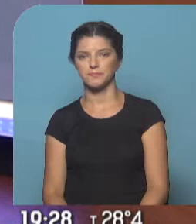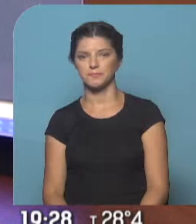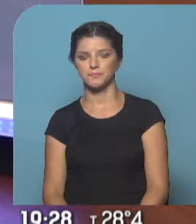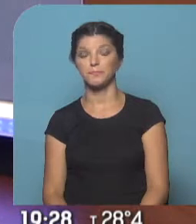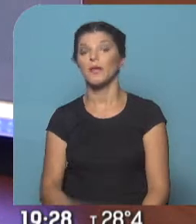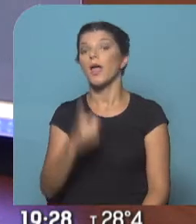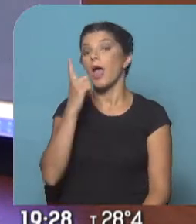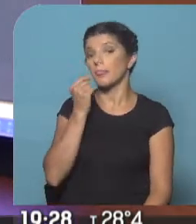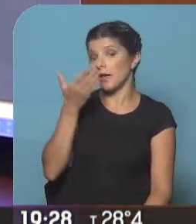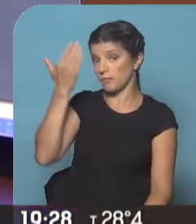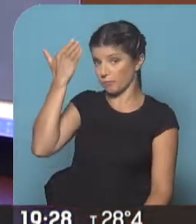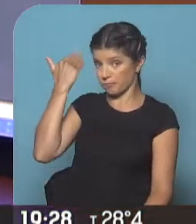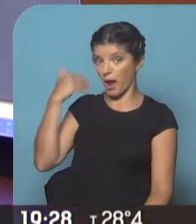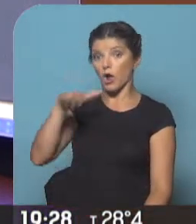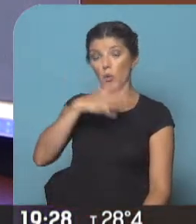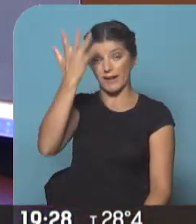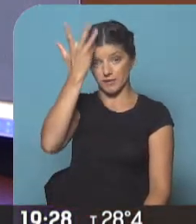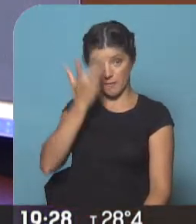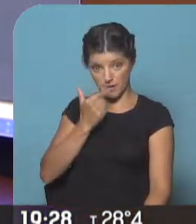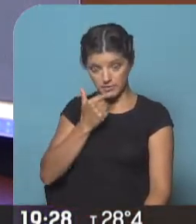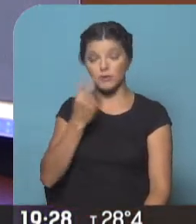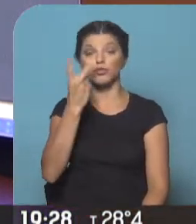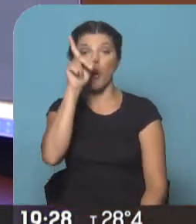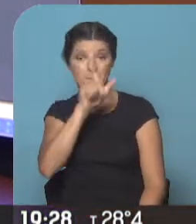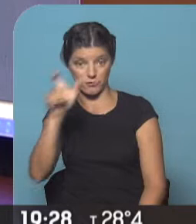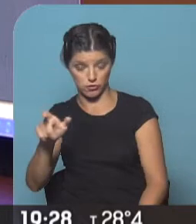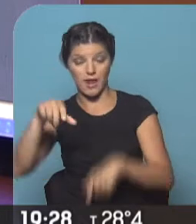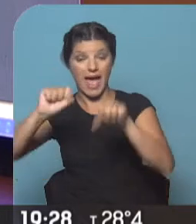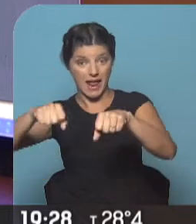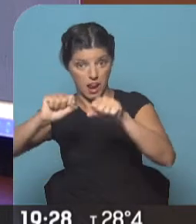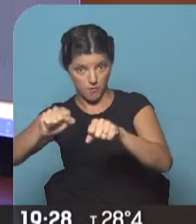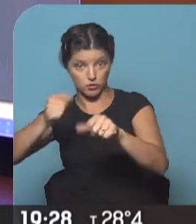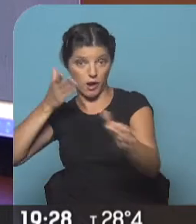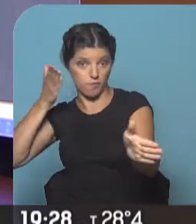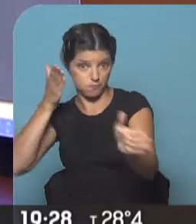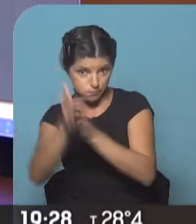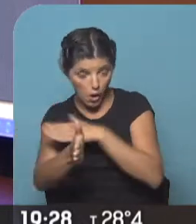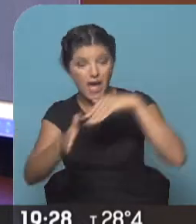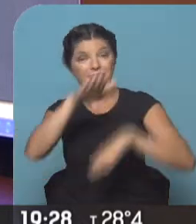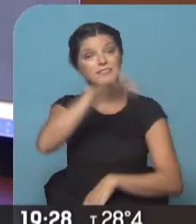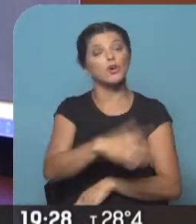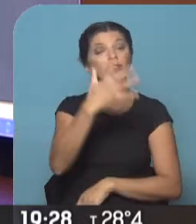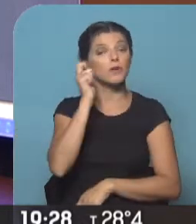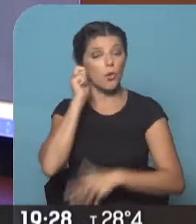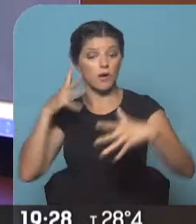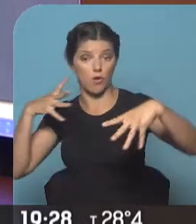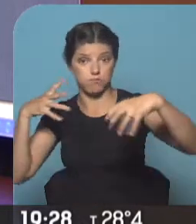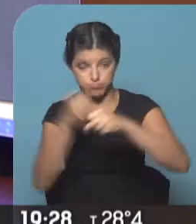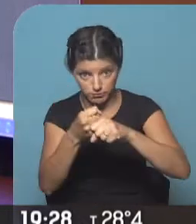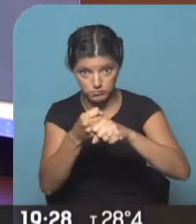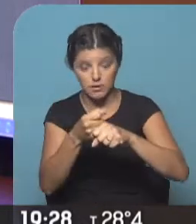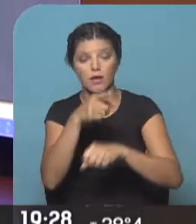Hace algunos días atrás, en San Martín, dos motochorros, mientras escapaban, atropellaron a un niño de 5 años que cruzaba la calle